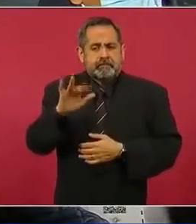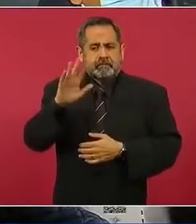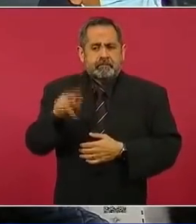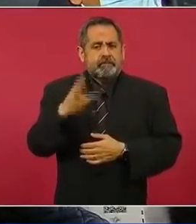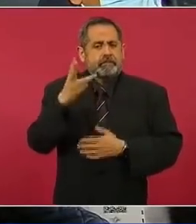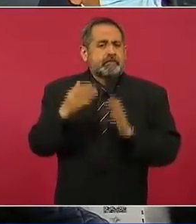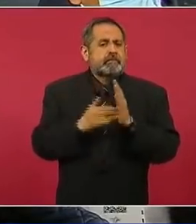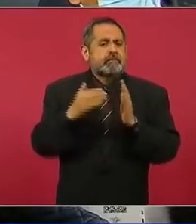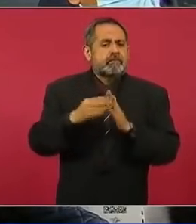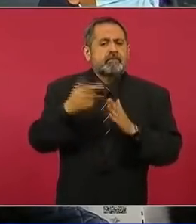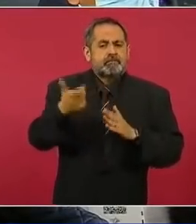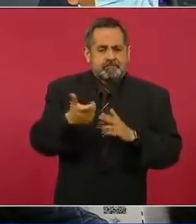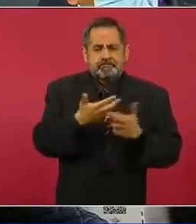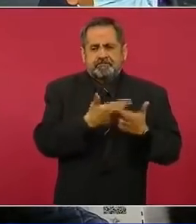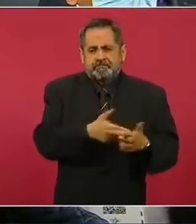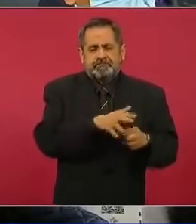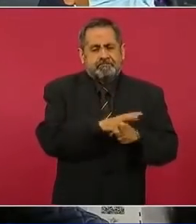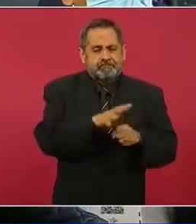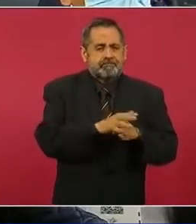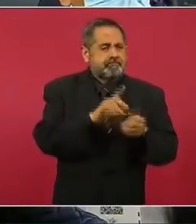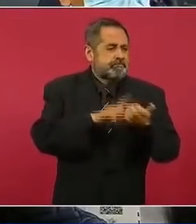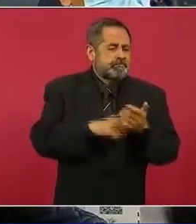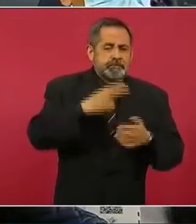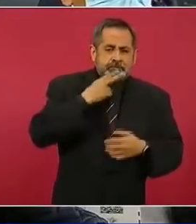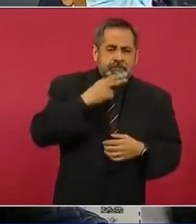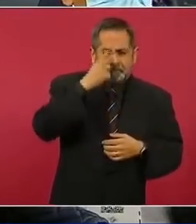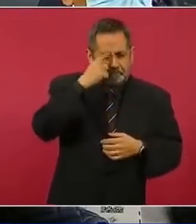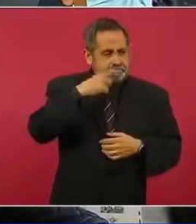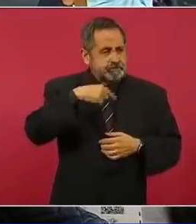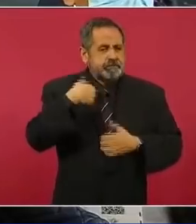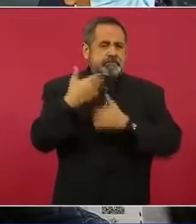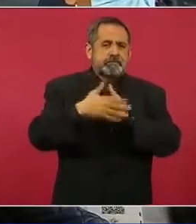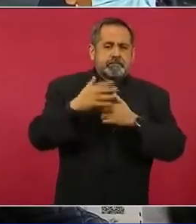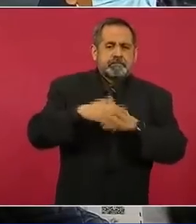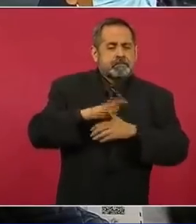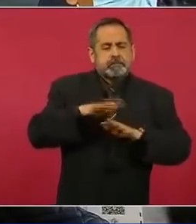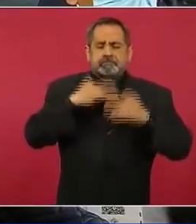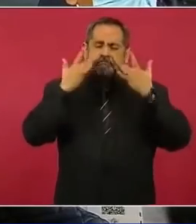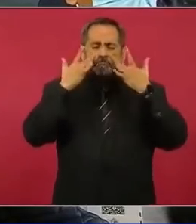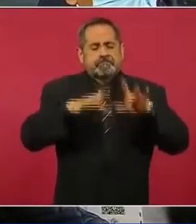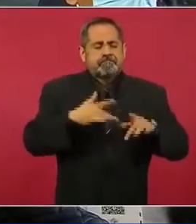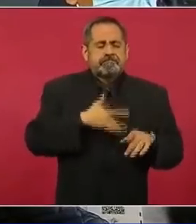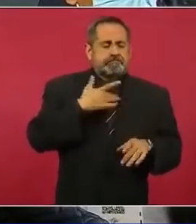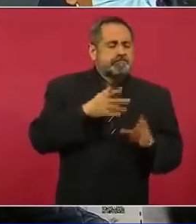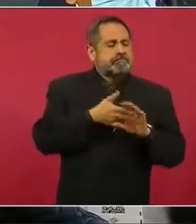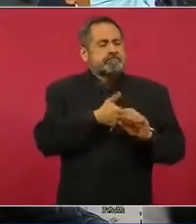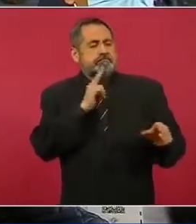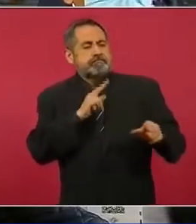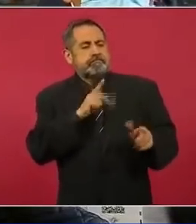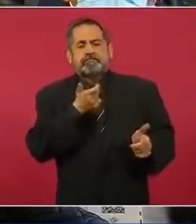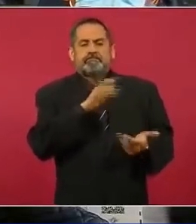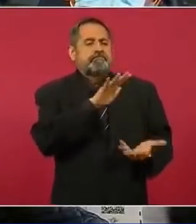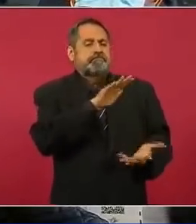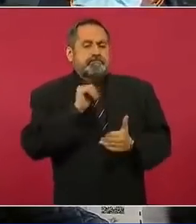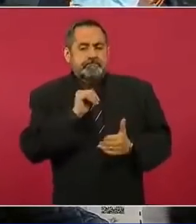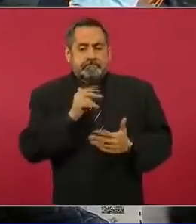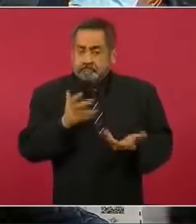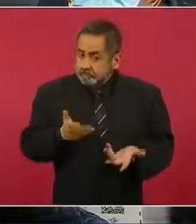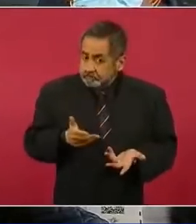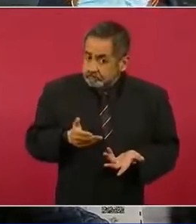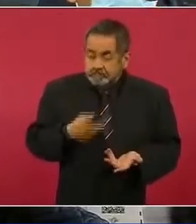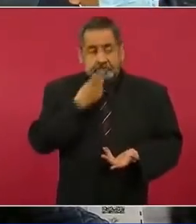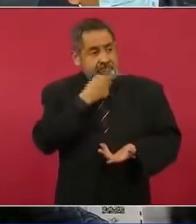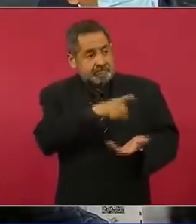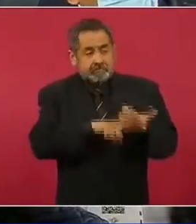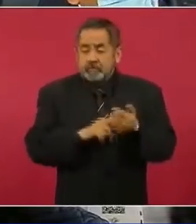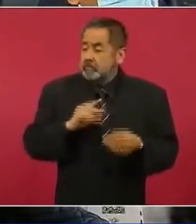1,353 millones de pesos para utilizarlos para el retiro voluntario, entre otras cosas. Y así aseguran que no tienen dinero